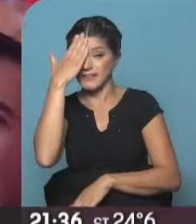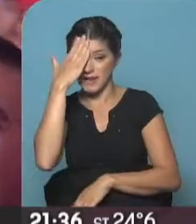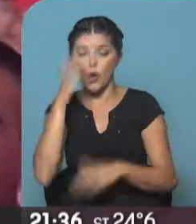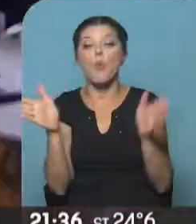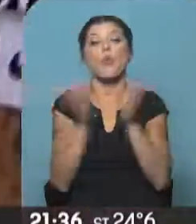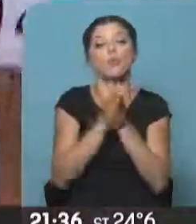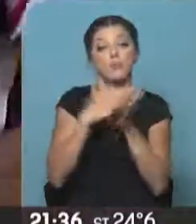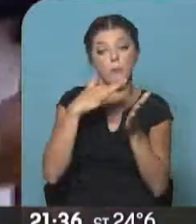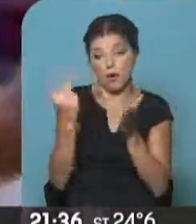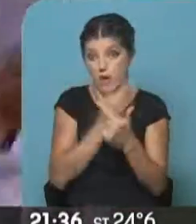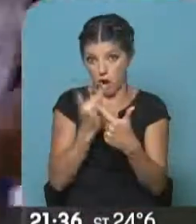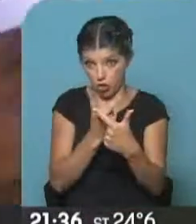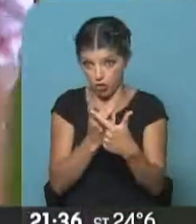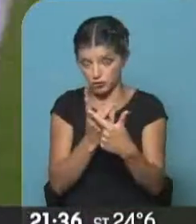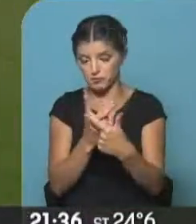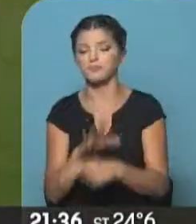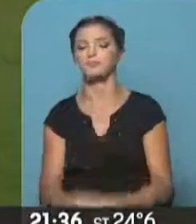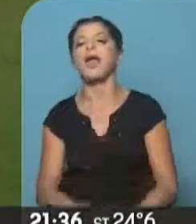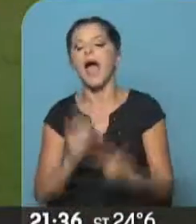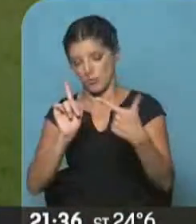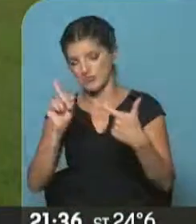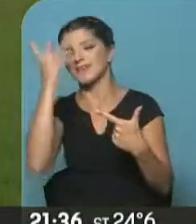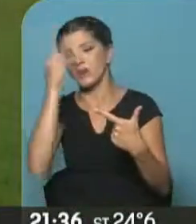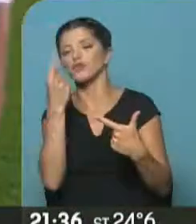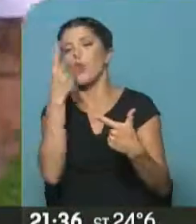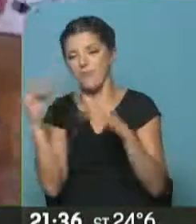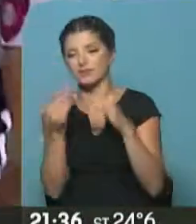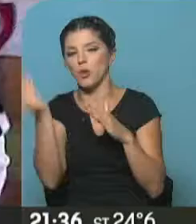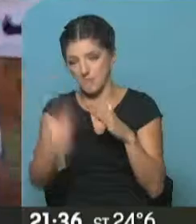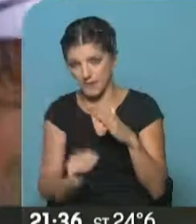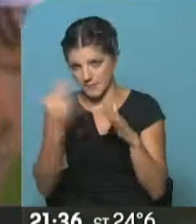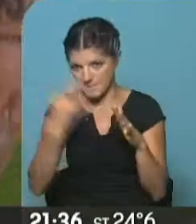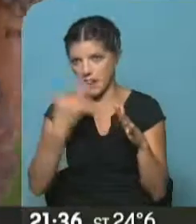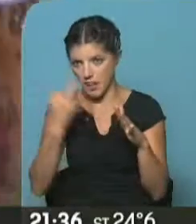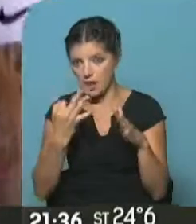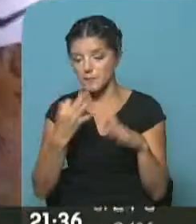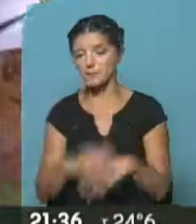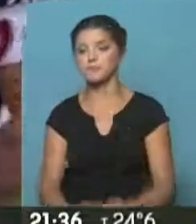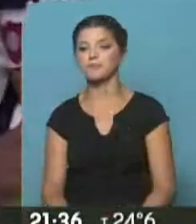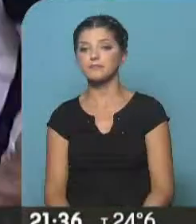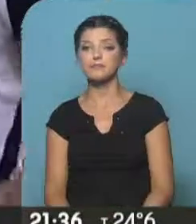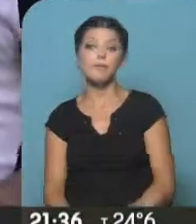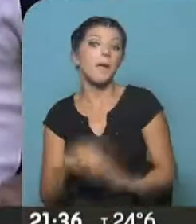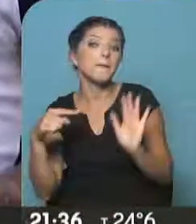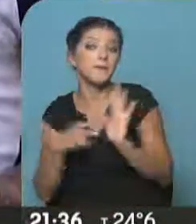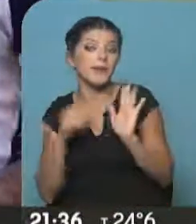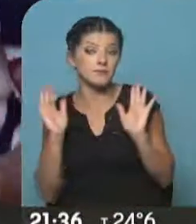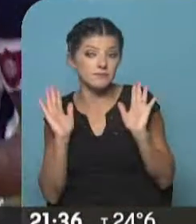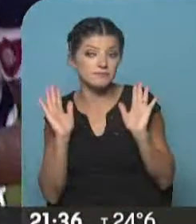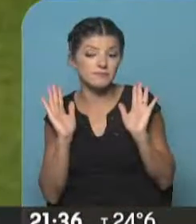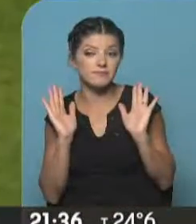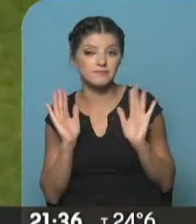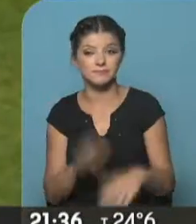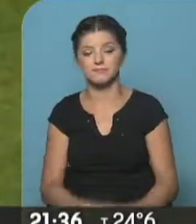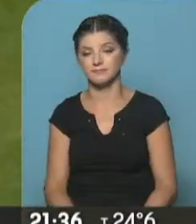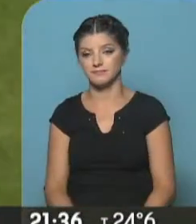cierto, con un partido más, este de la fecha 12, pero el Ciclón